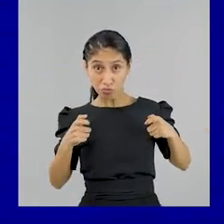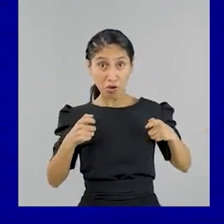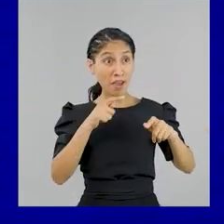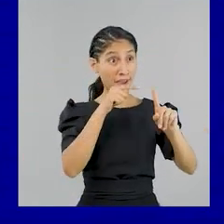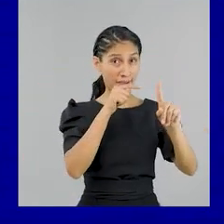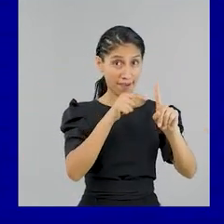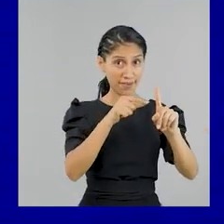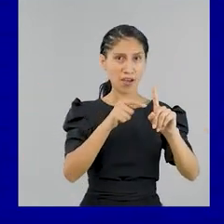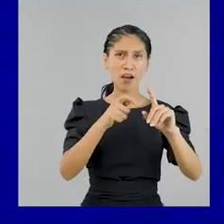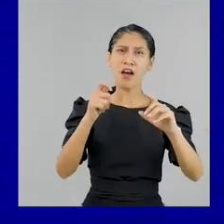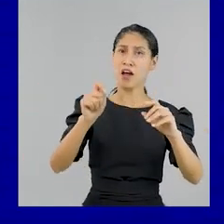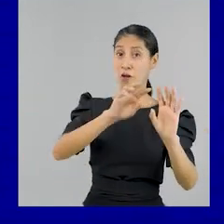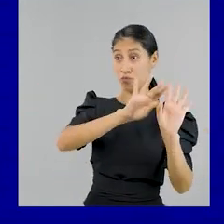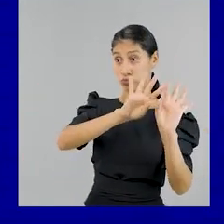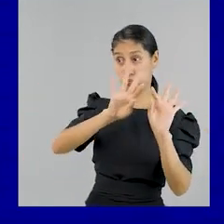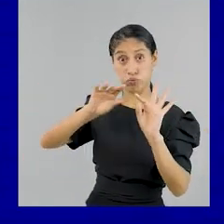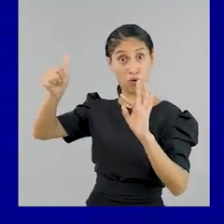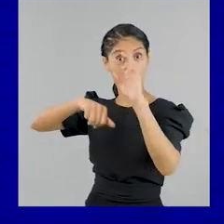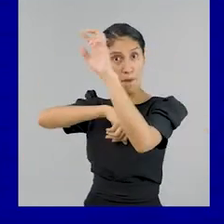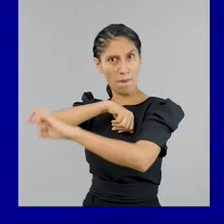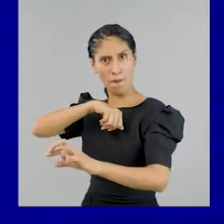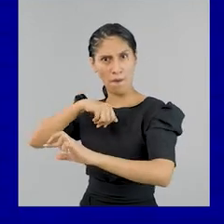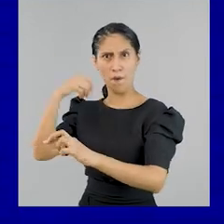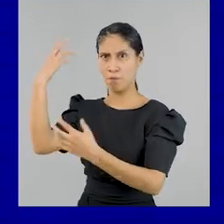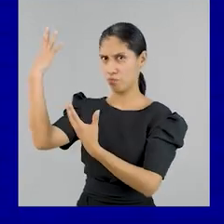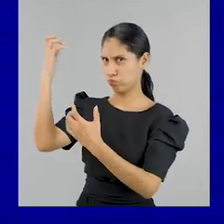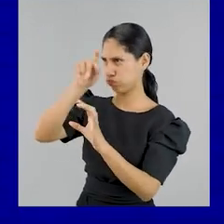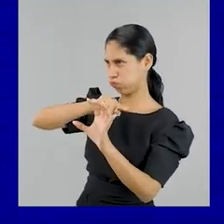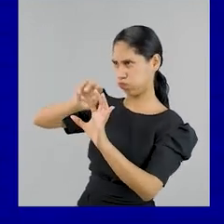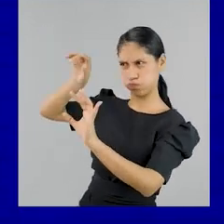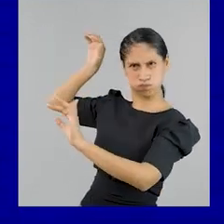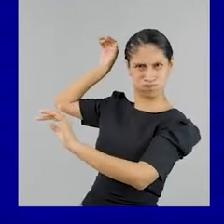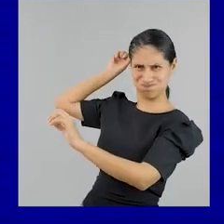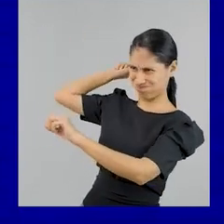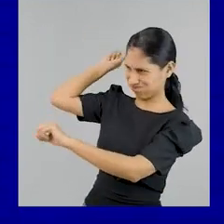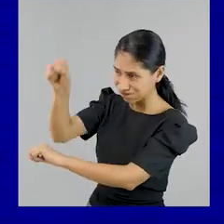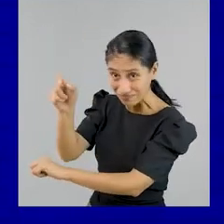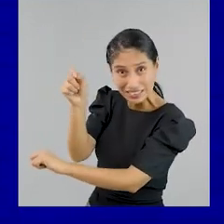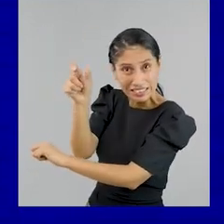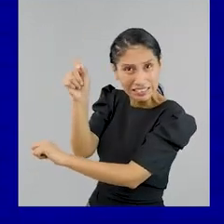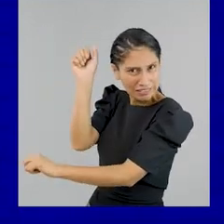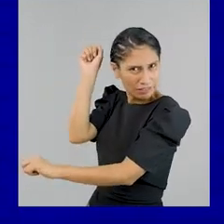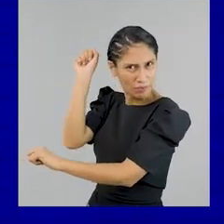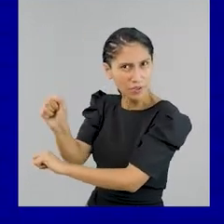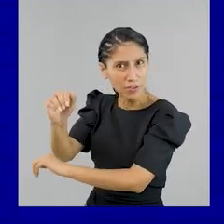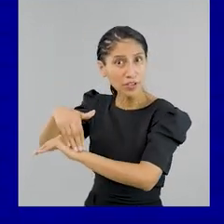con los españoles que se encontraban en el Perú, se dramatizaron sus hazañas.